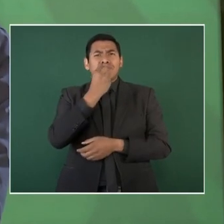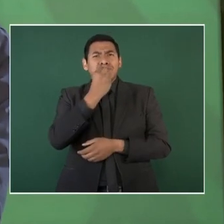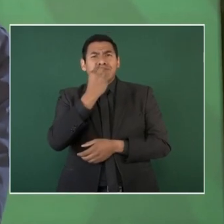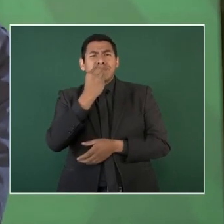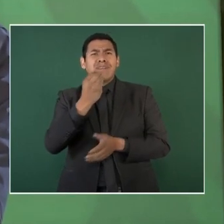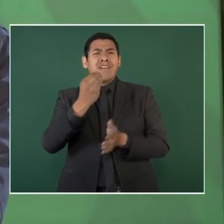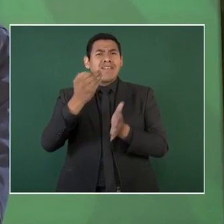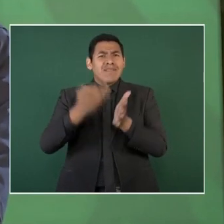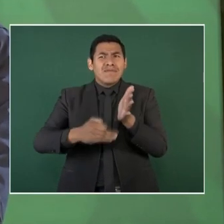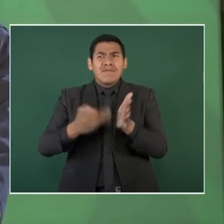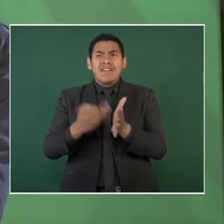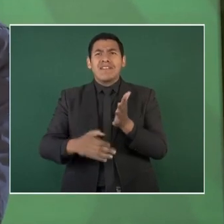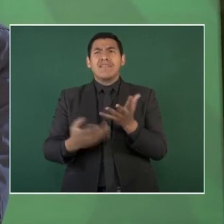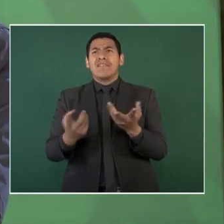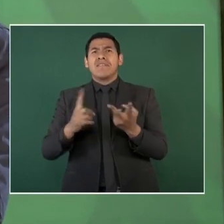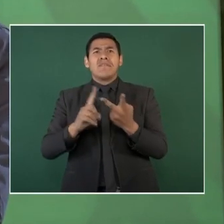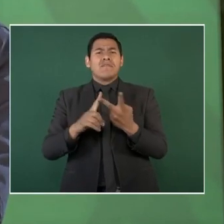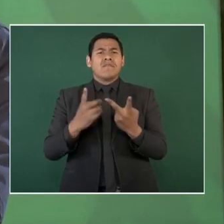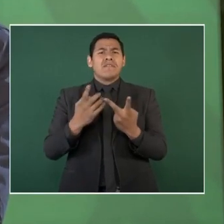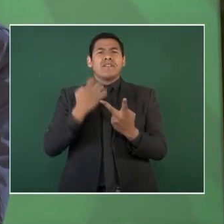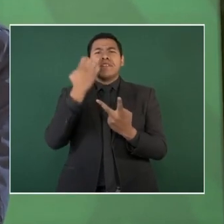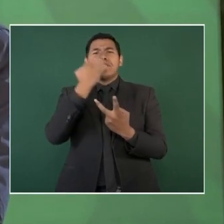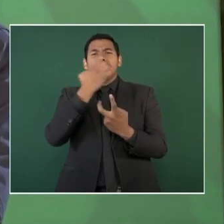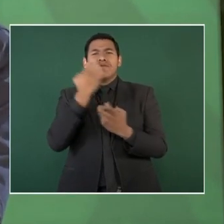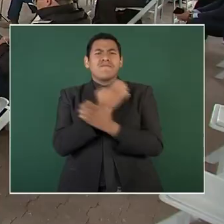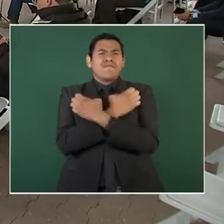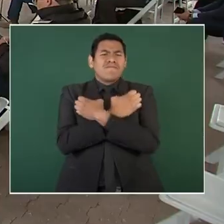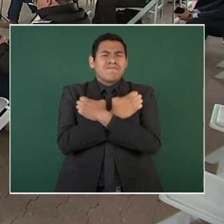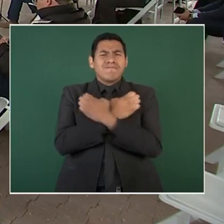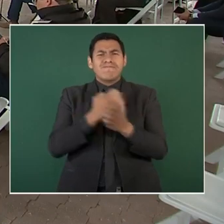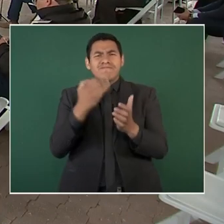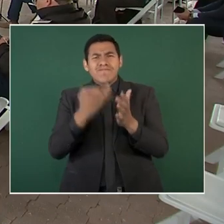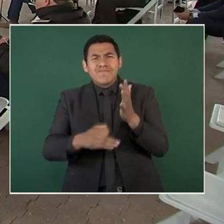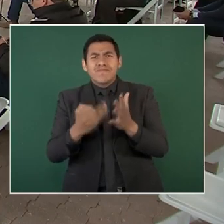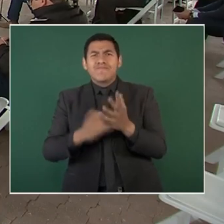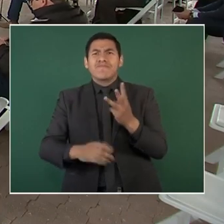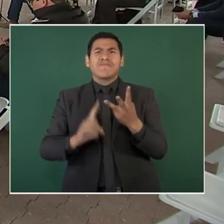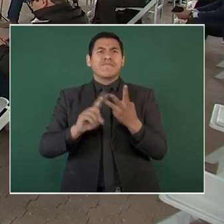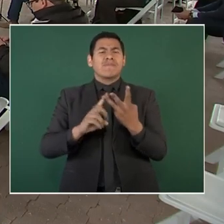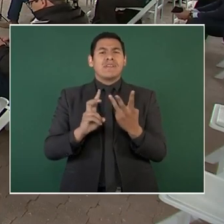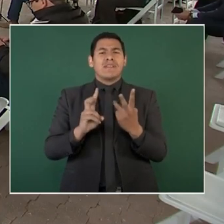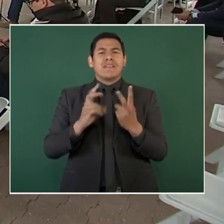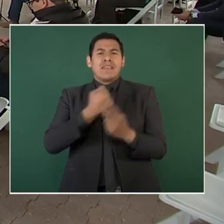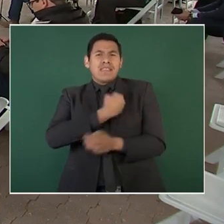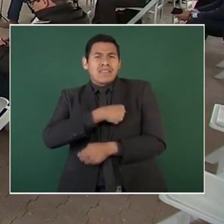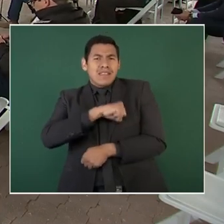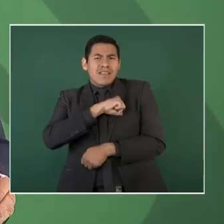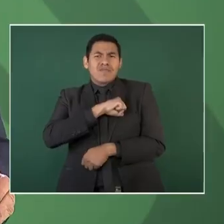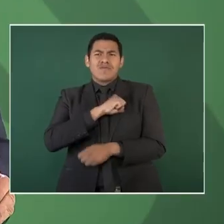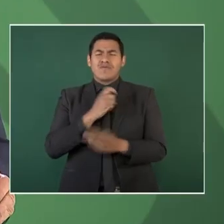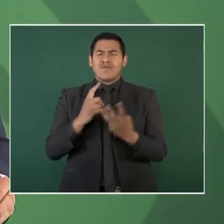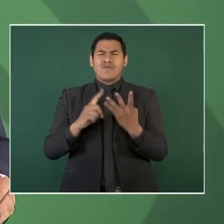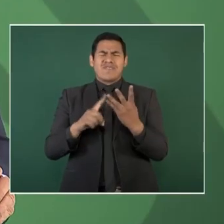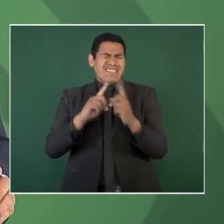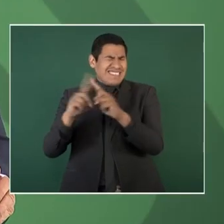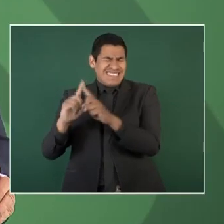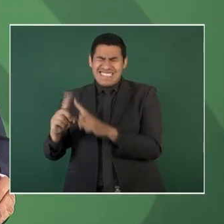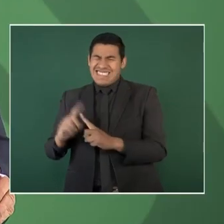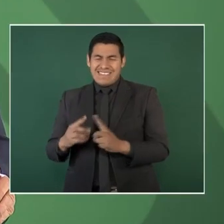falta de acceso a la educación, a la salud, al bienestar.